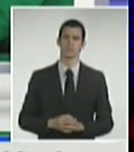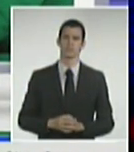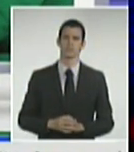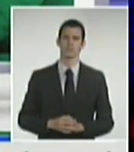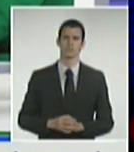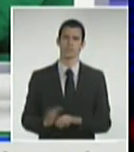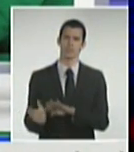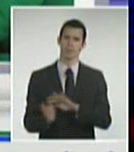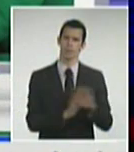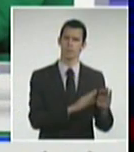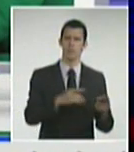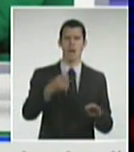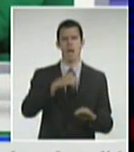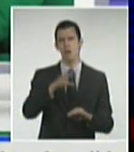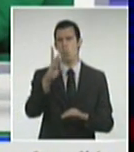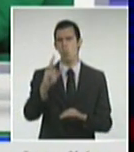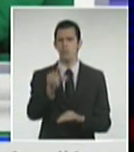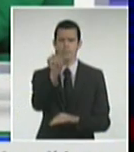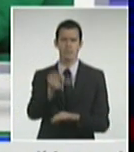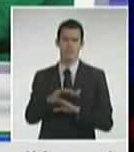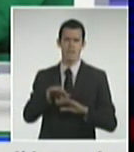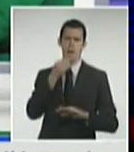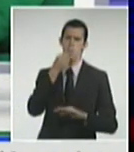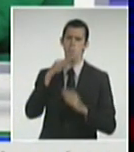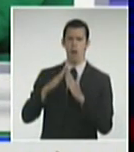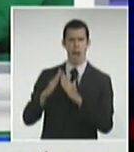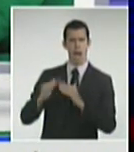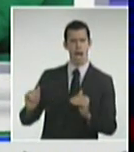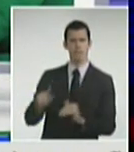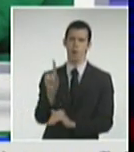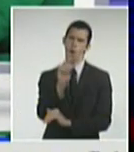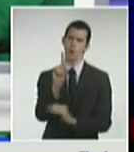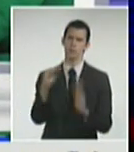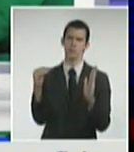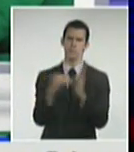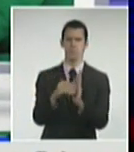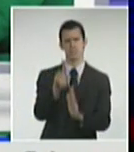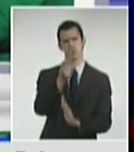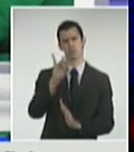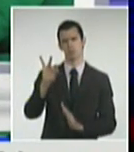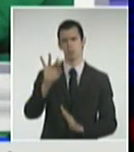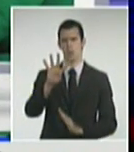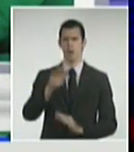11.174 altas en nuestro país. Estamos hablando de